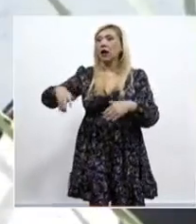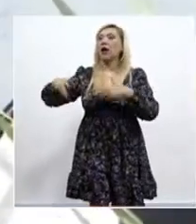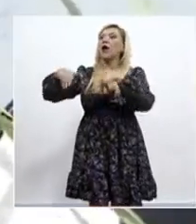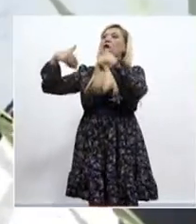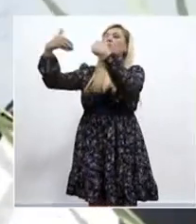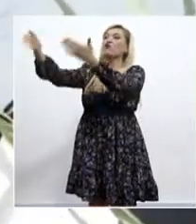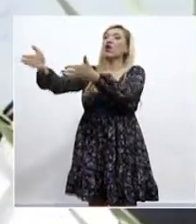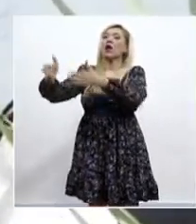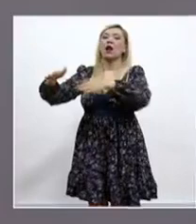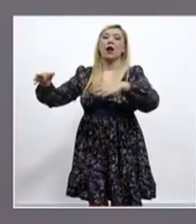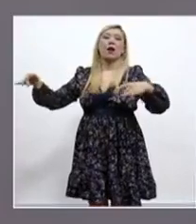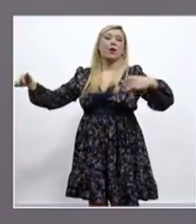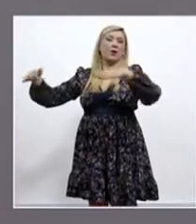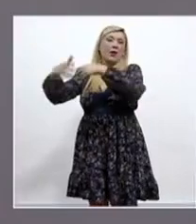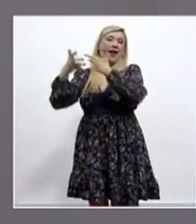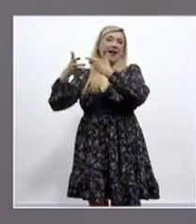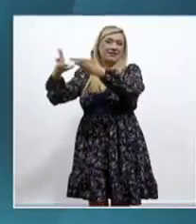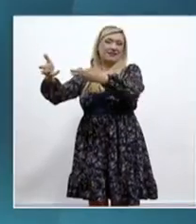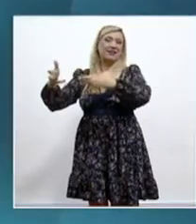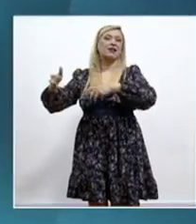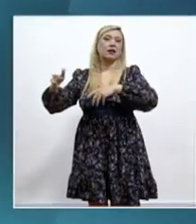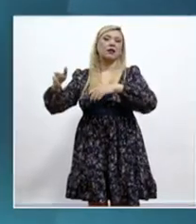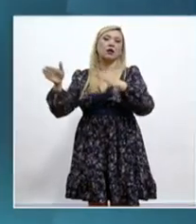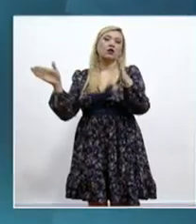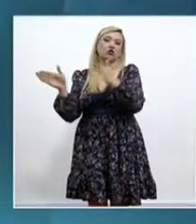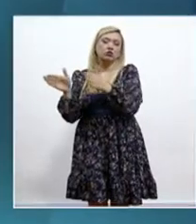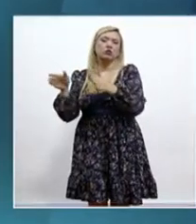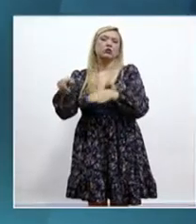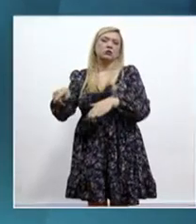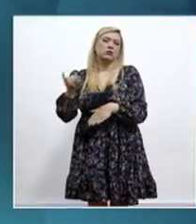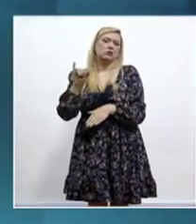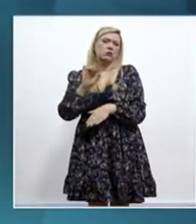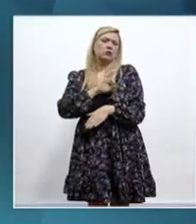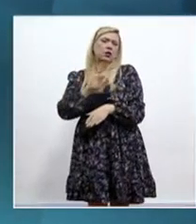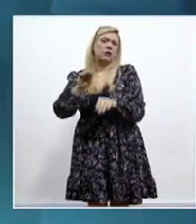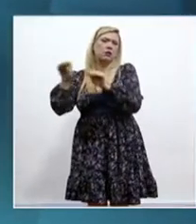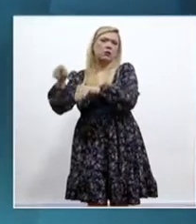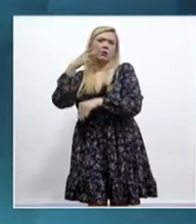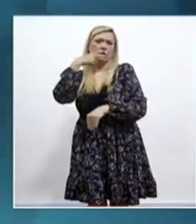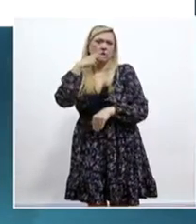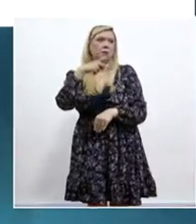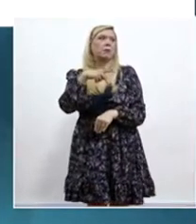o por las partes hasta antes de la audiencia preliminar.